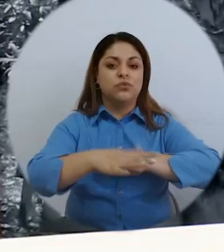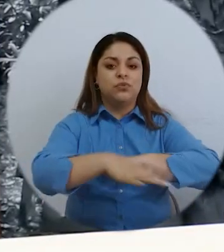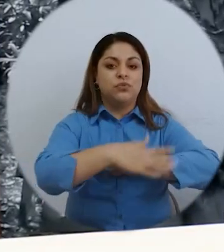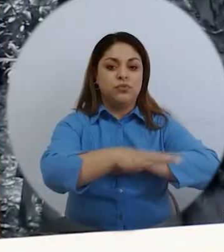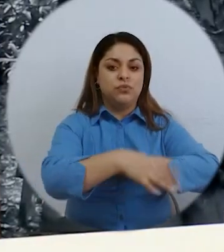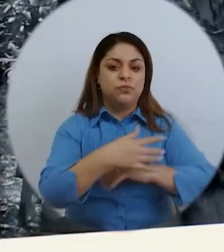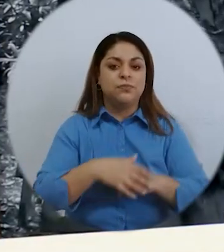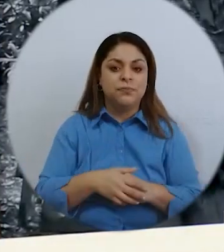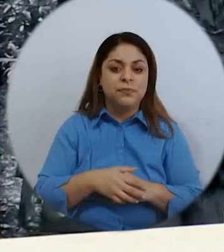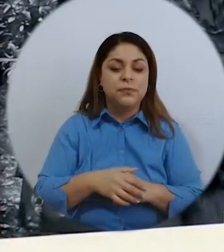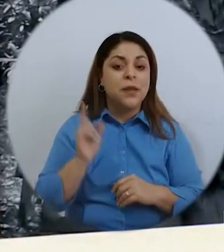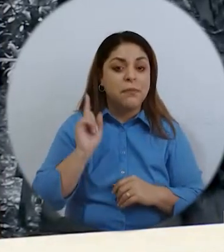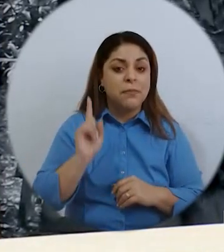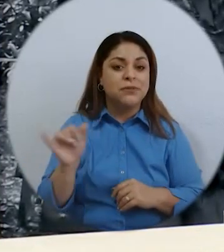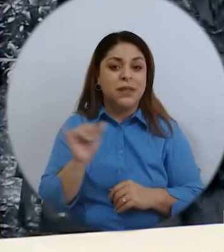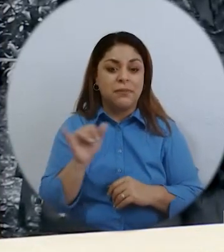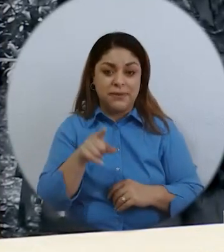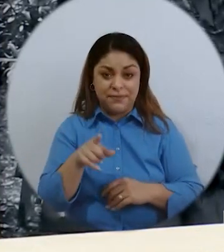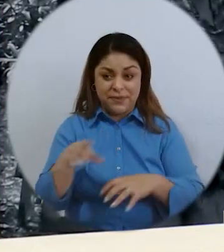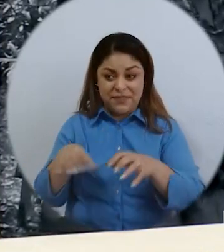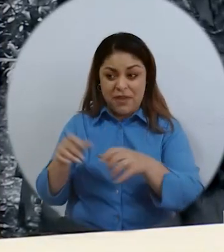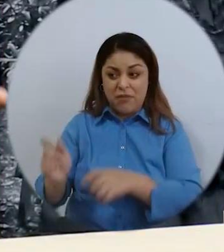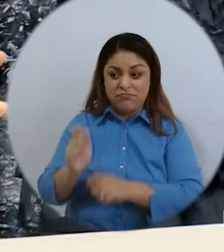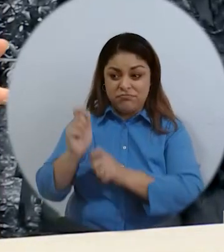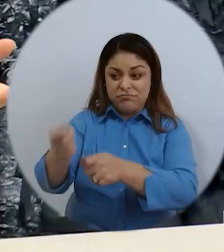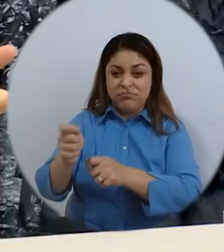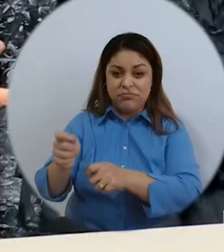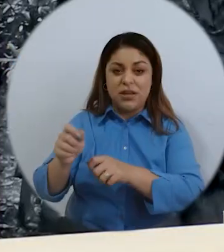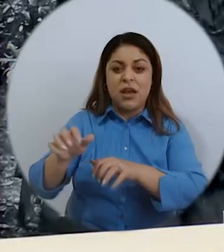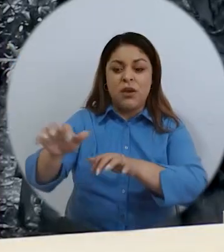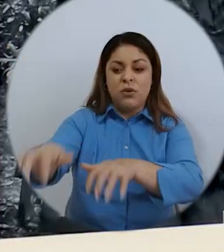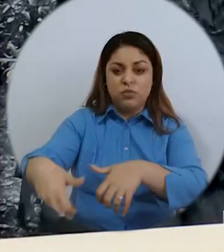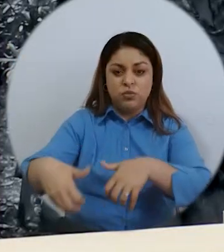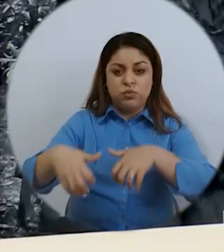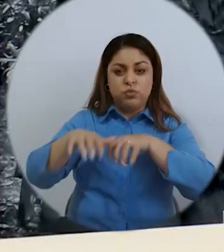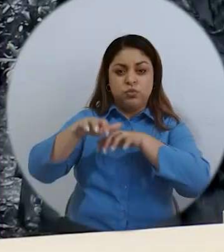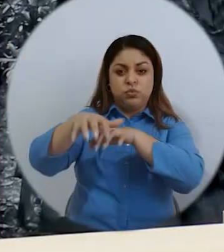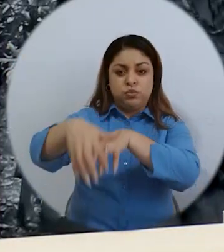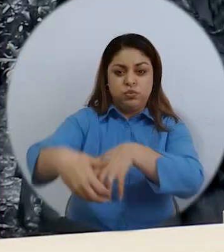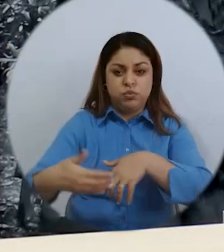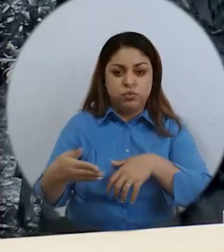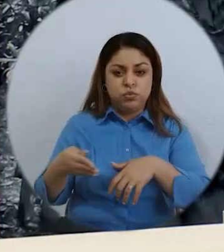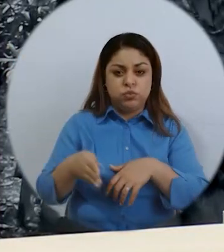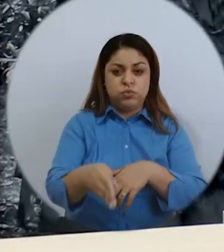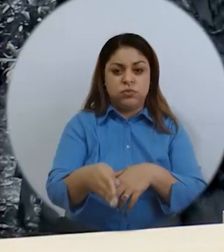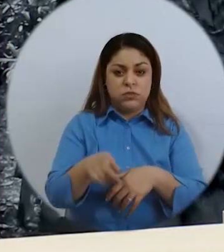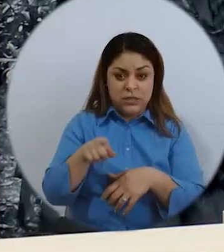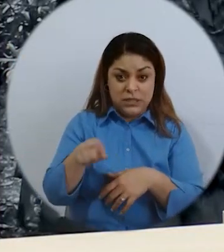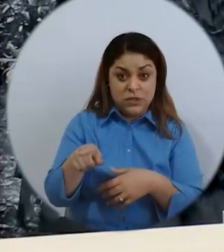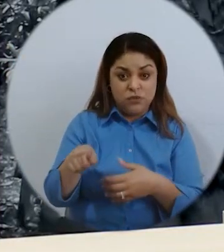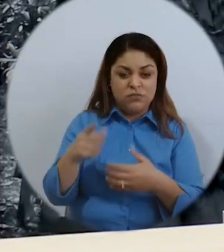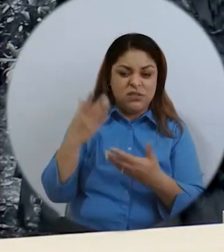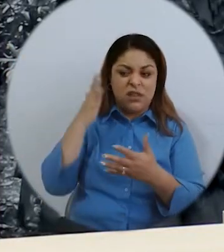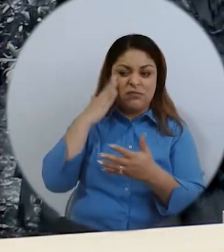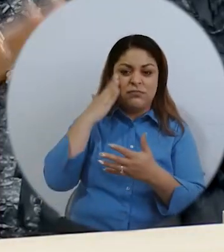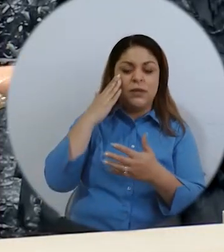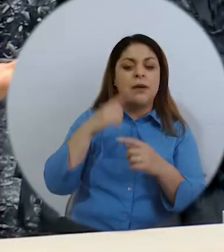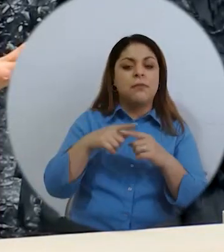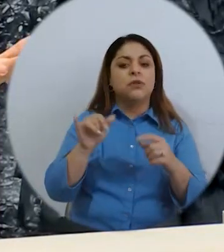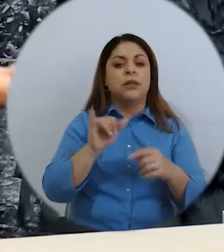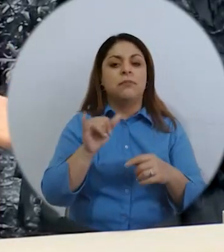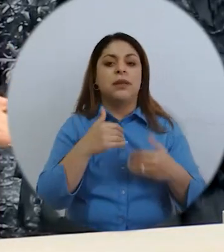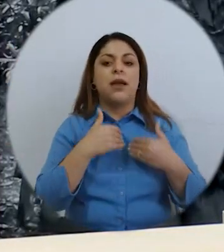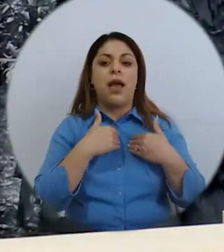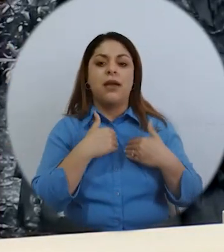comunidades costeras. Pero además de esta actividad de la pesca artesanal, que quizás es con la que estamos más familiarizadas las personas, también